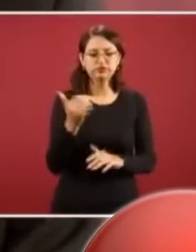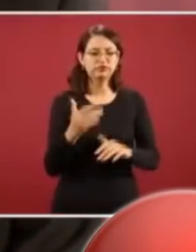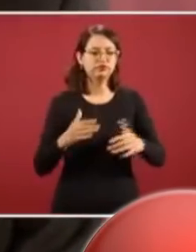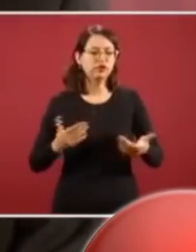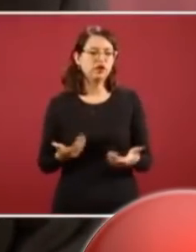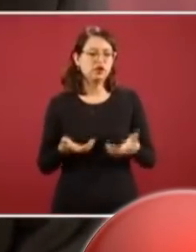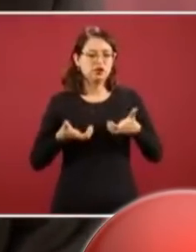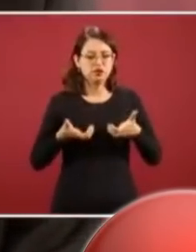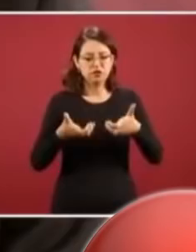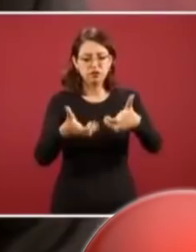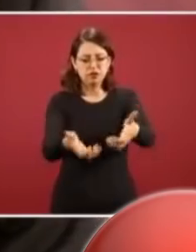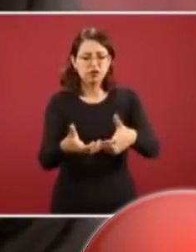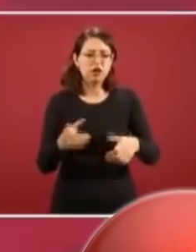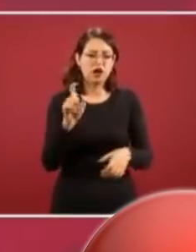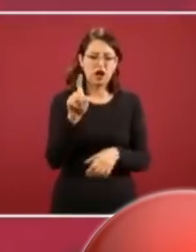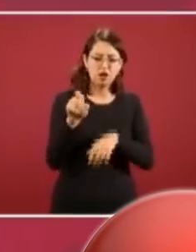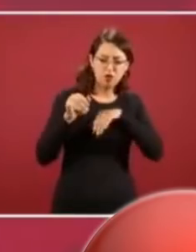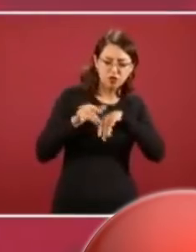canales,